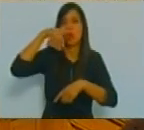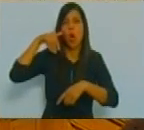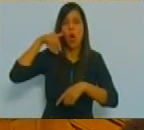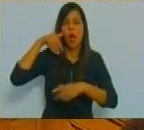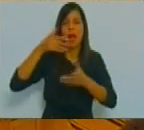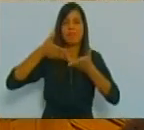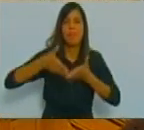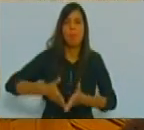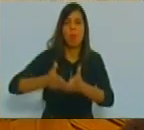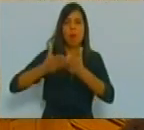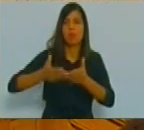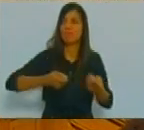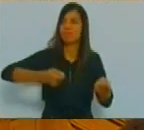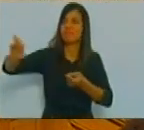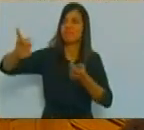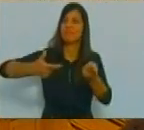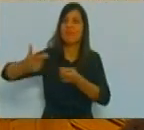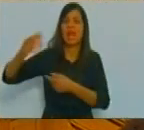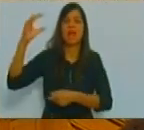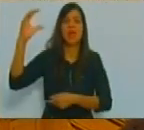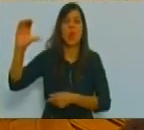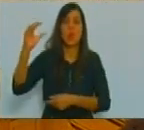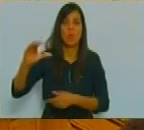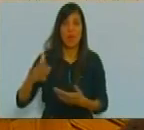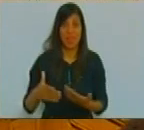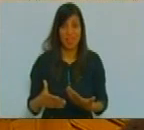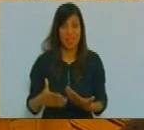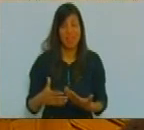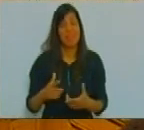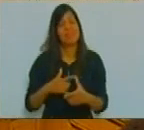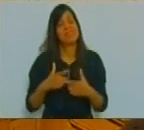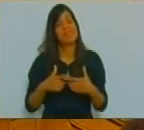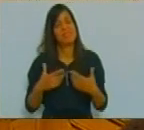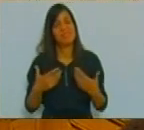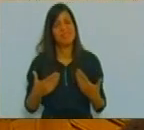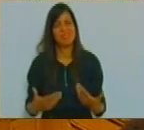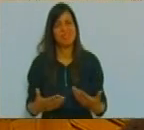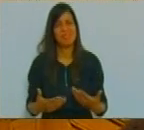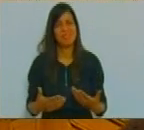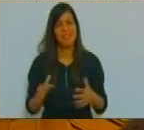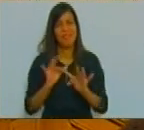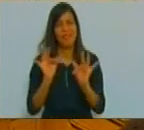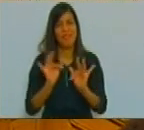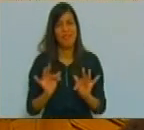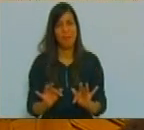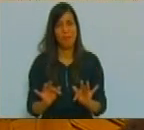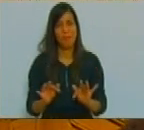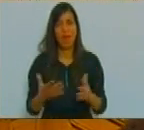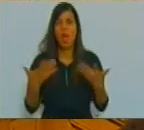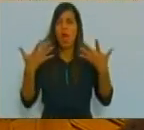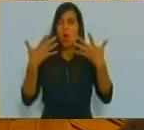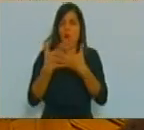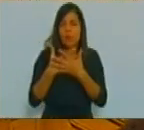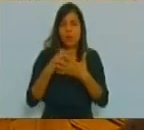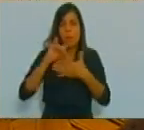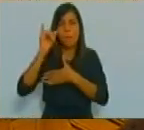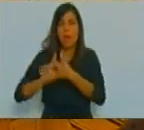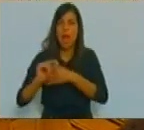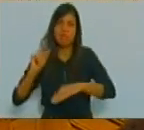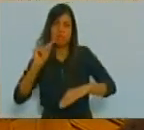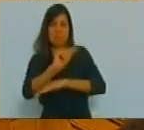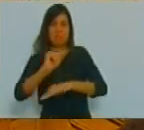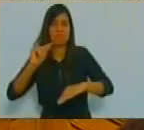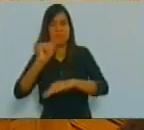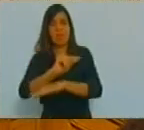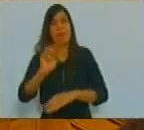y entonces común como una suerte de maniobra de distracción acusan a nuestros pueblos